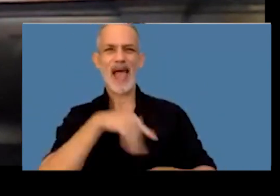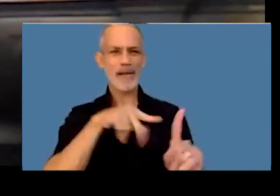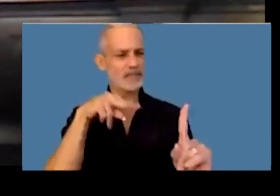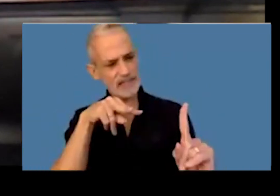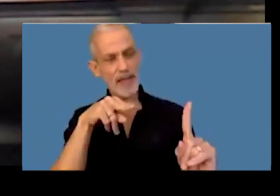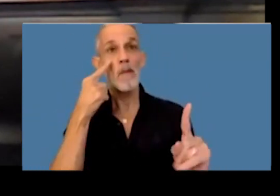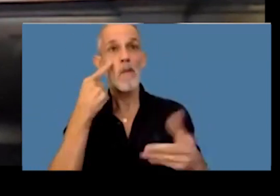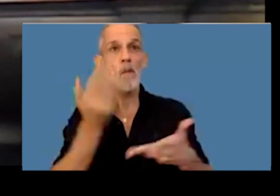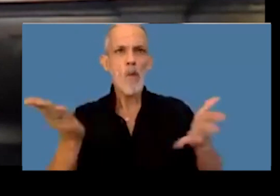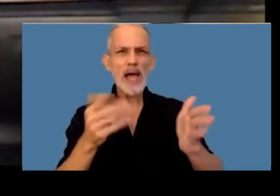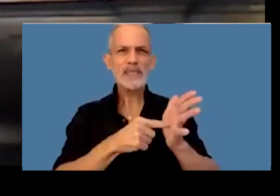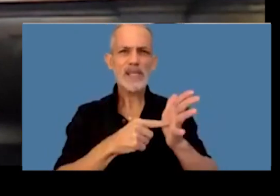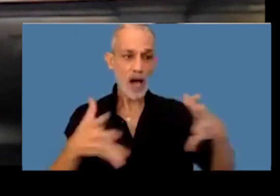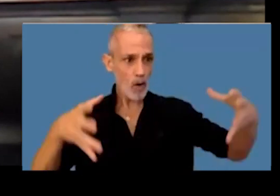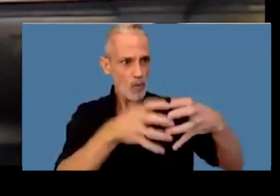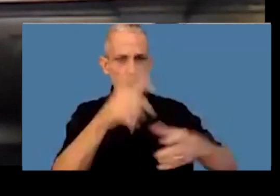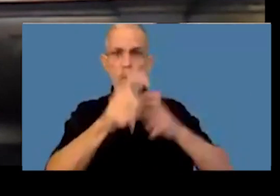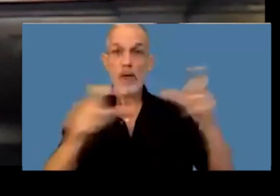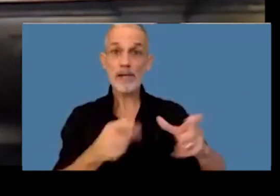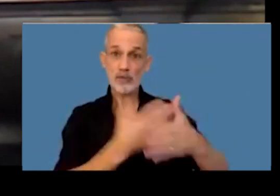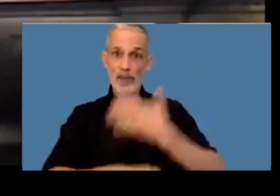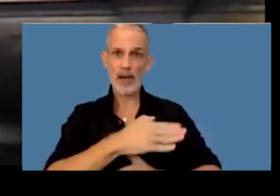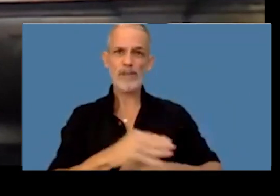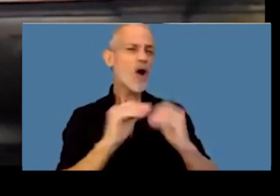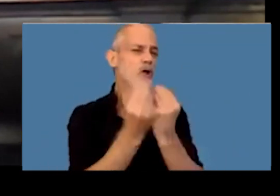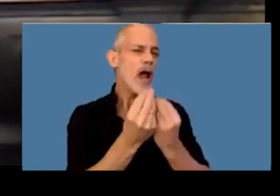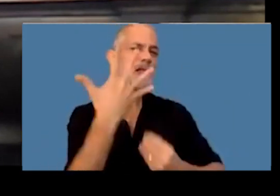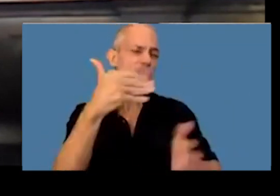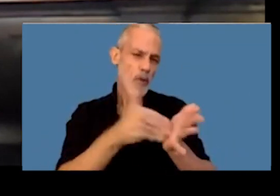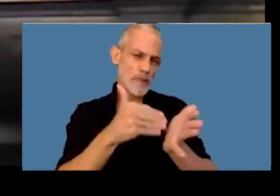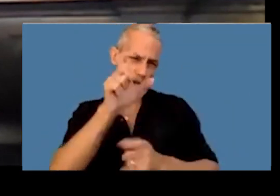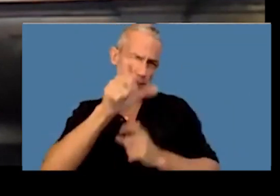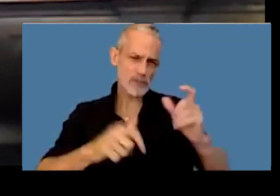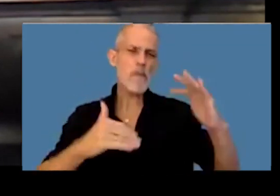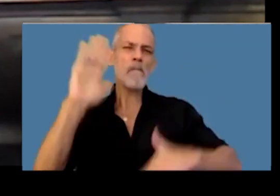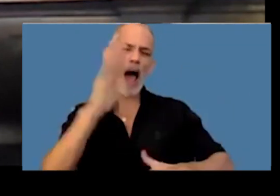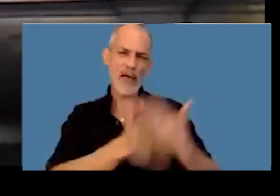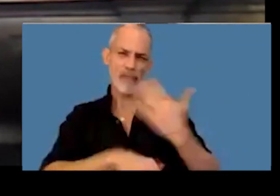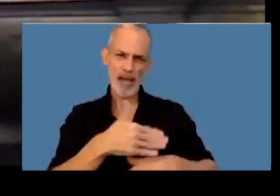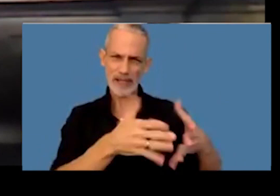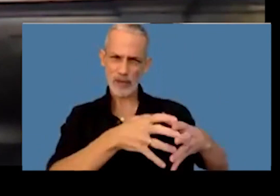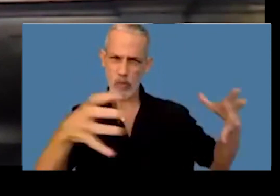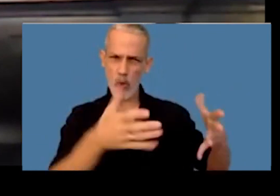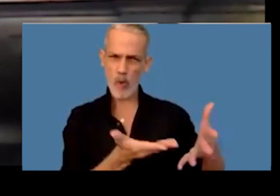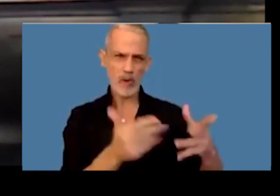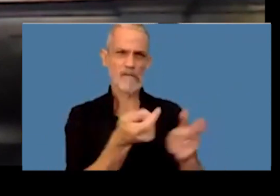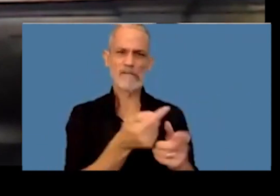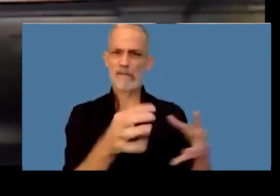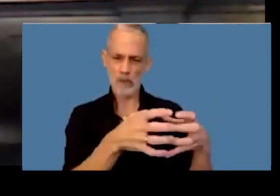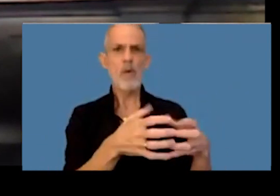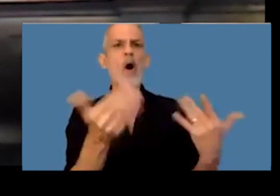visible a un colectivo que en la Argentina supera los 5 millones de personas, para que podamos apropiarnos